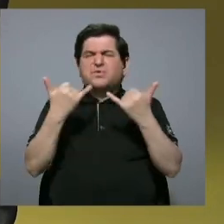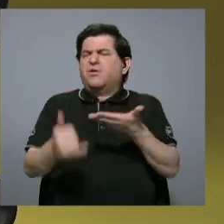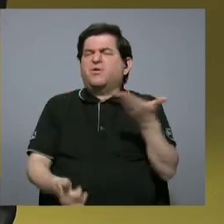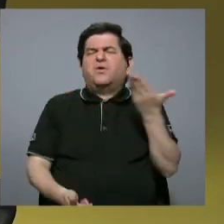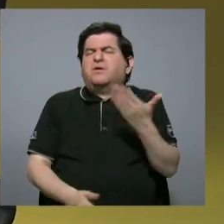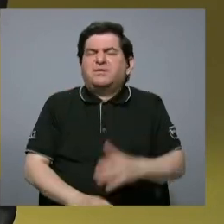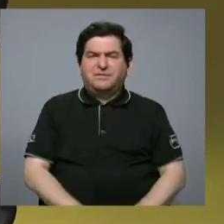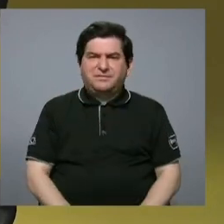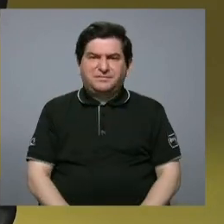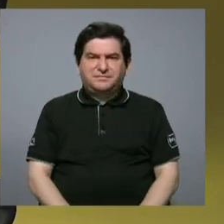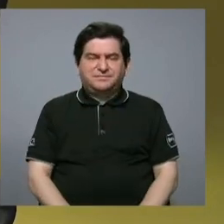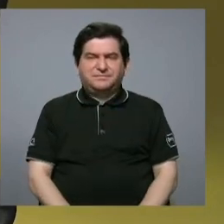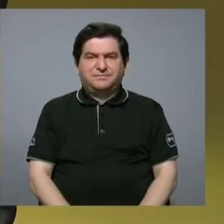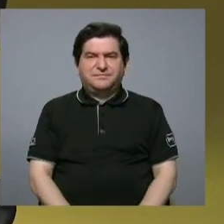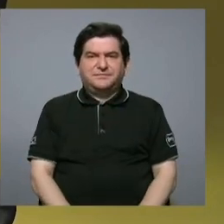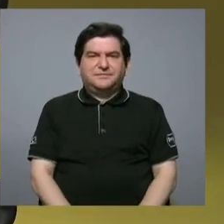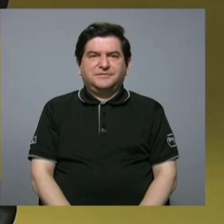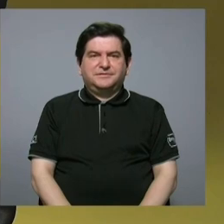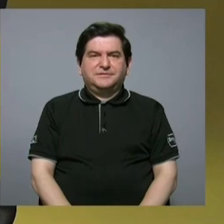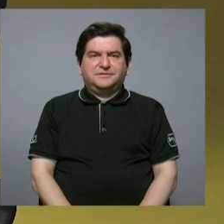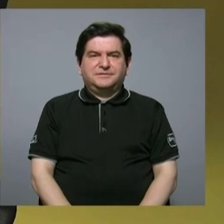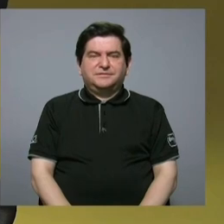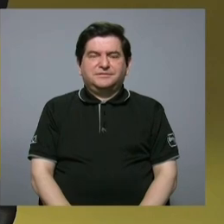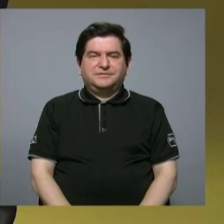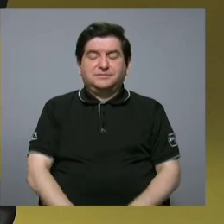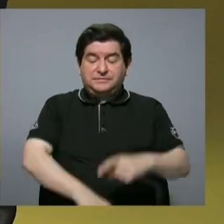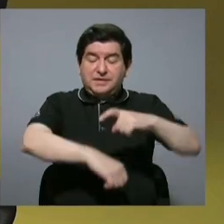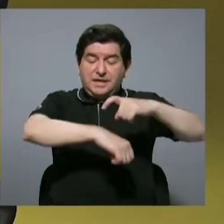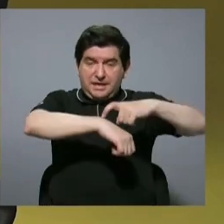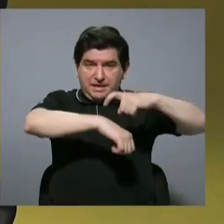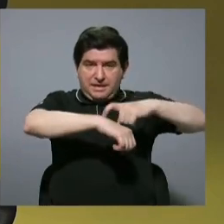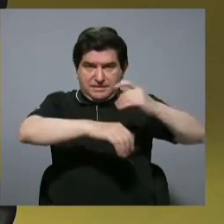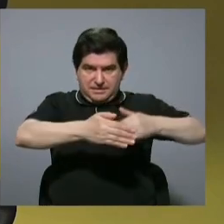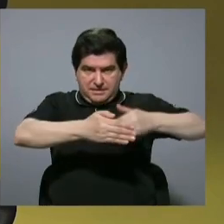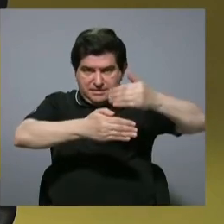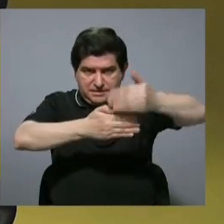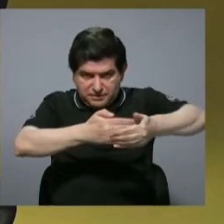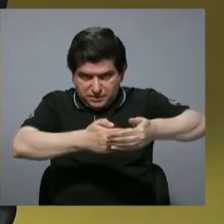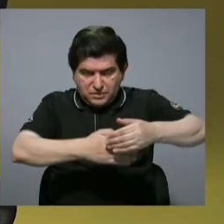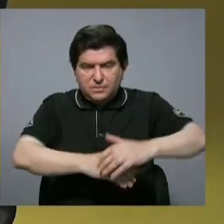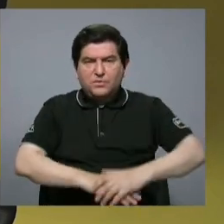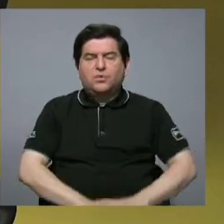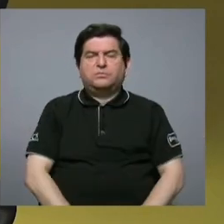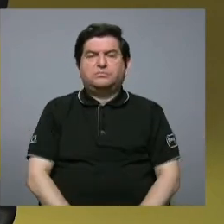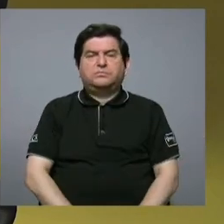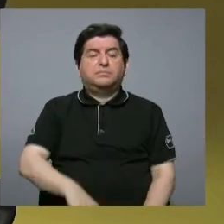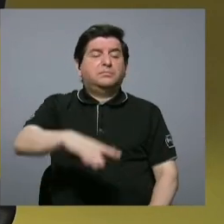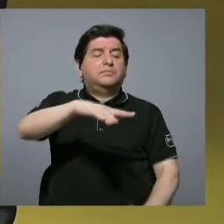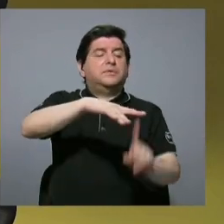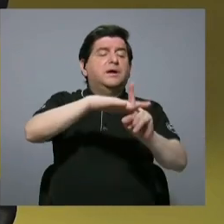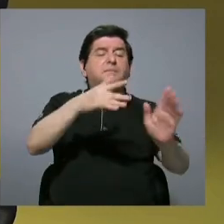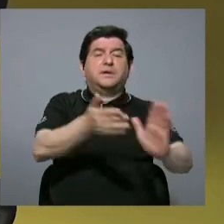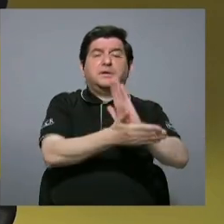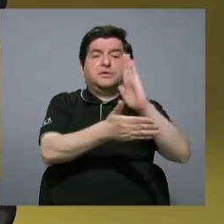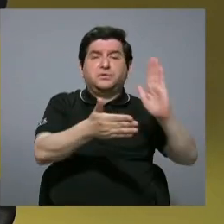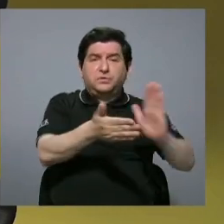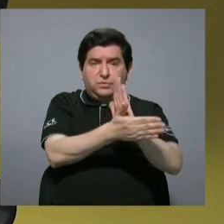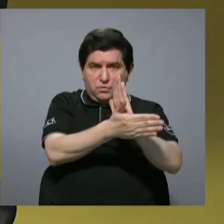que con el tiempo aparecen